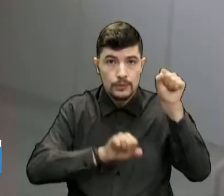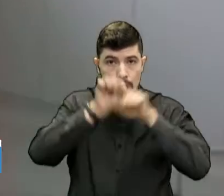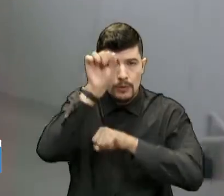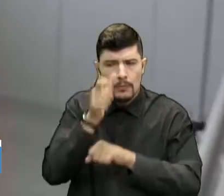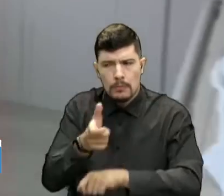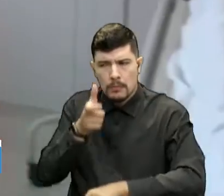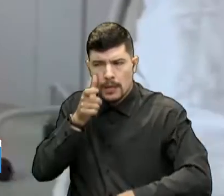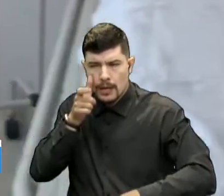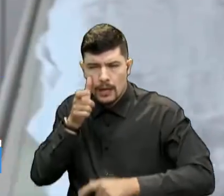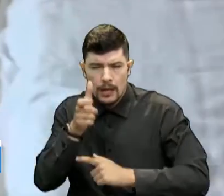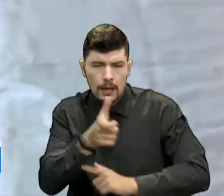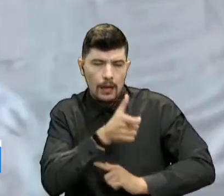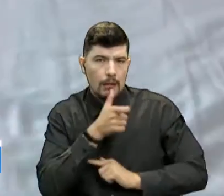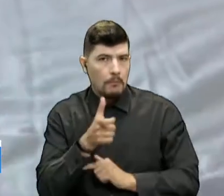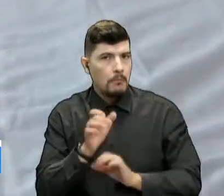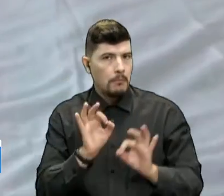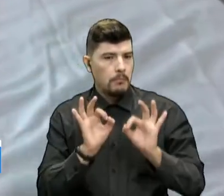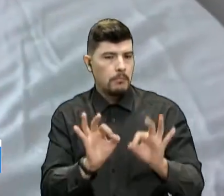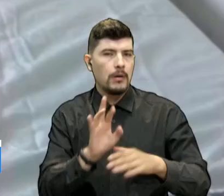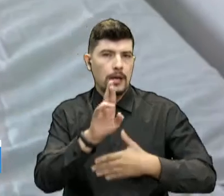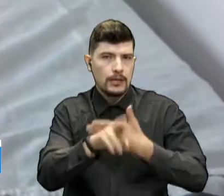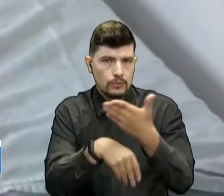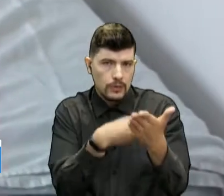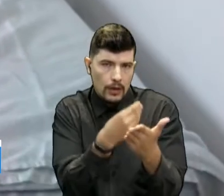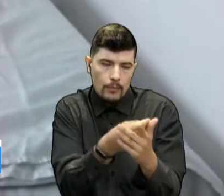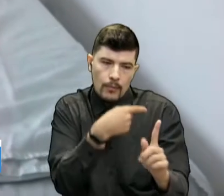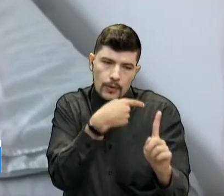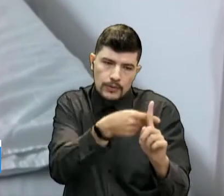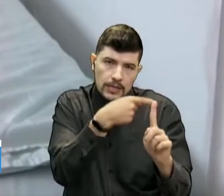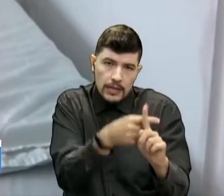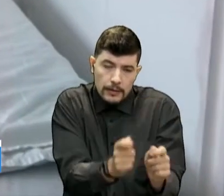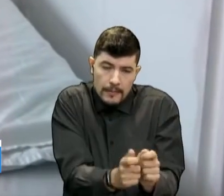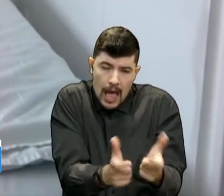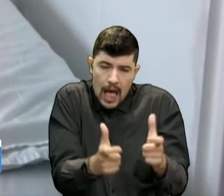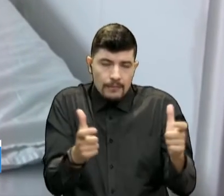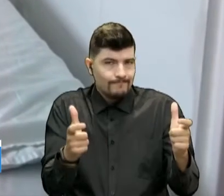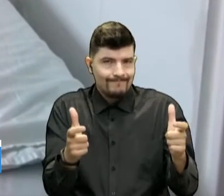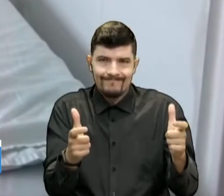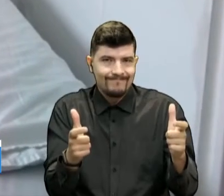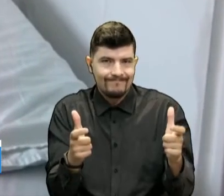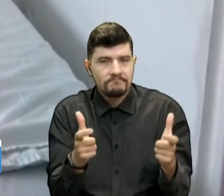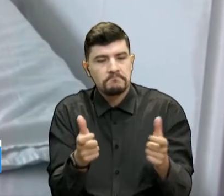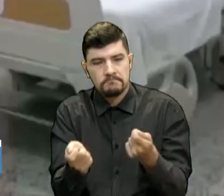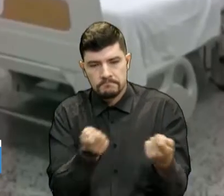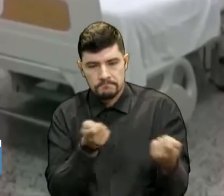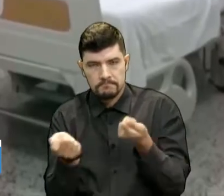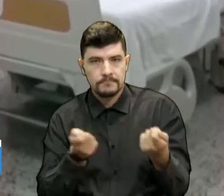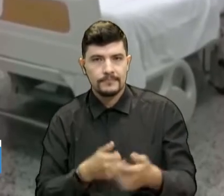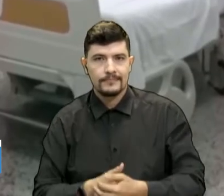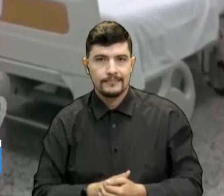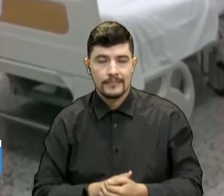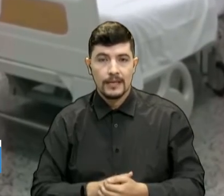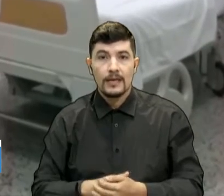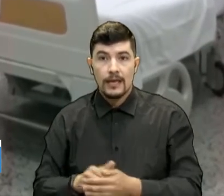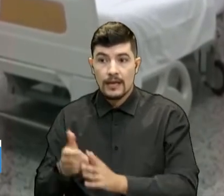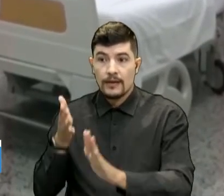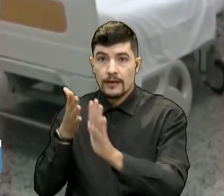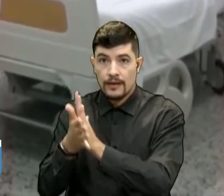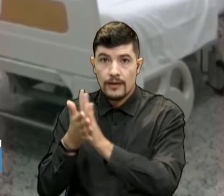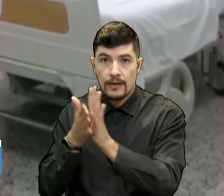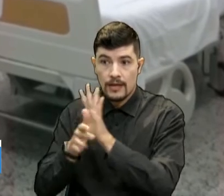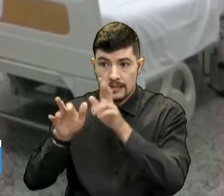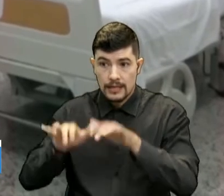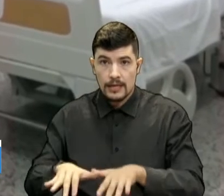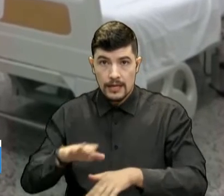del municipio pues conllevan a que a que a que no hay una propagación tan grande con relación al virus según reporte de la administración